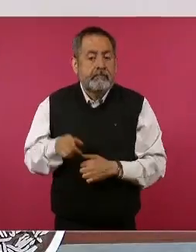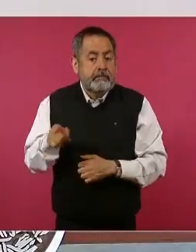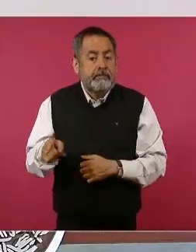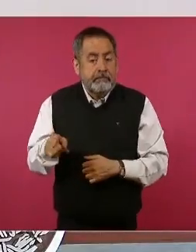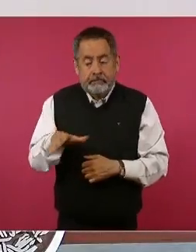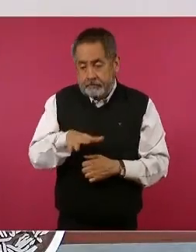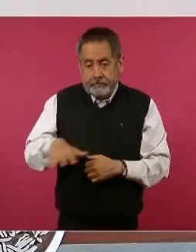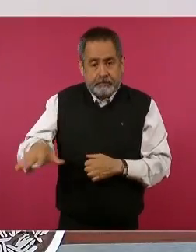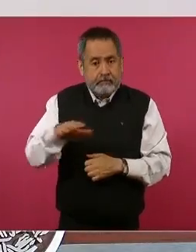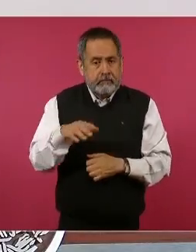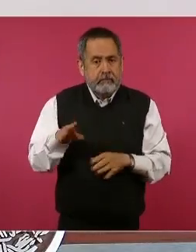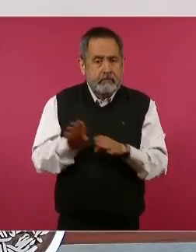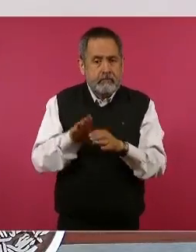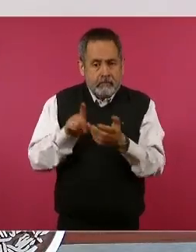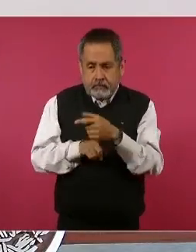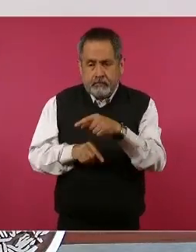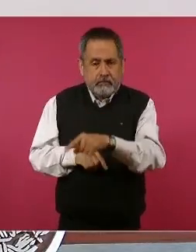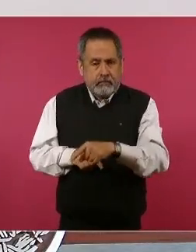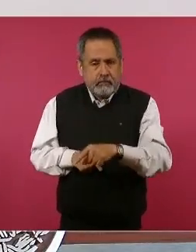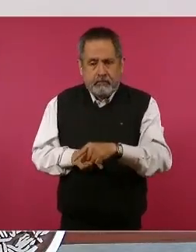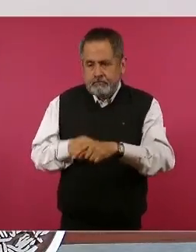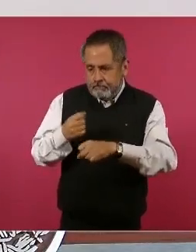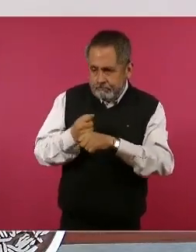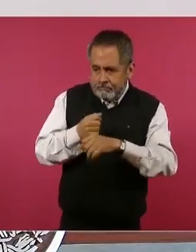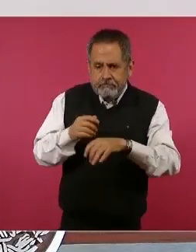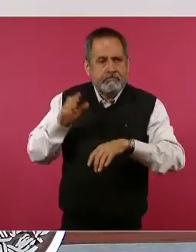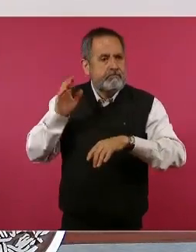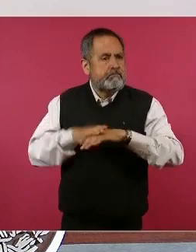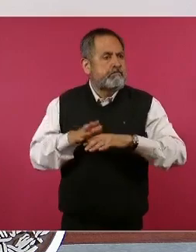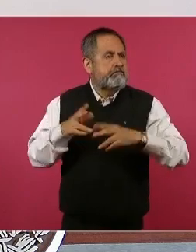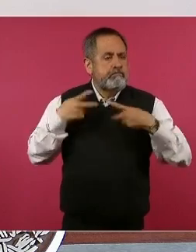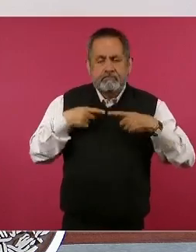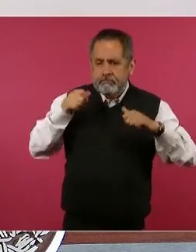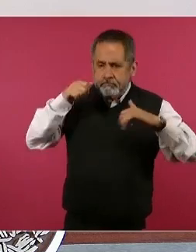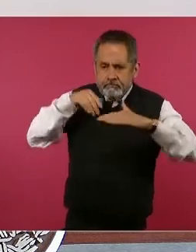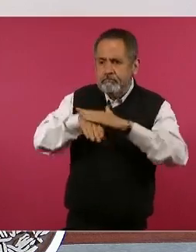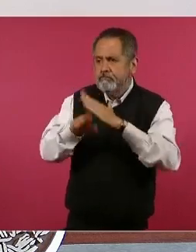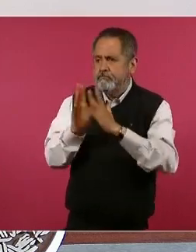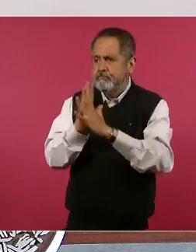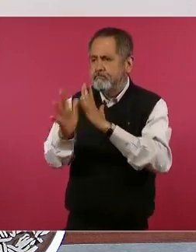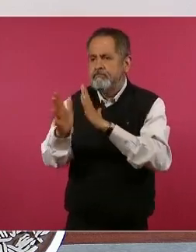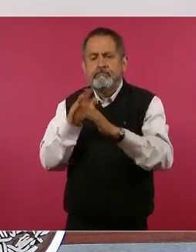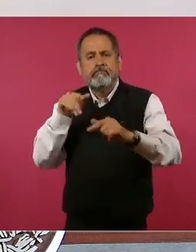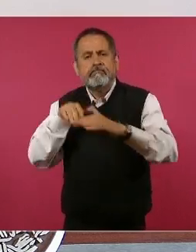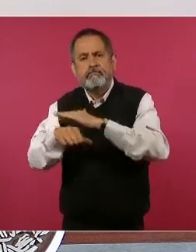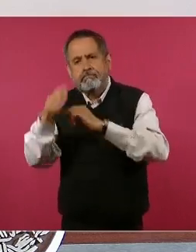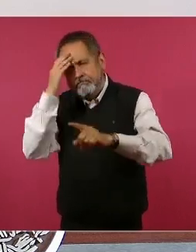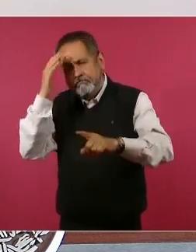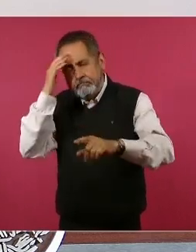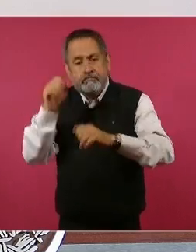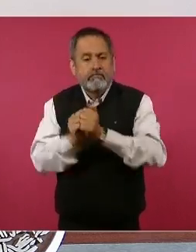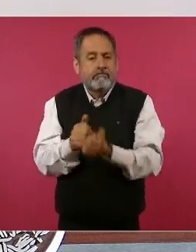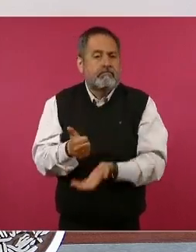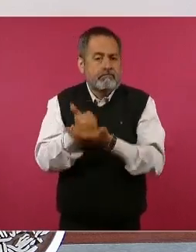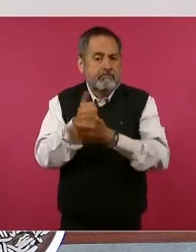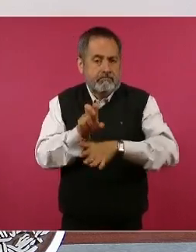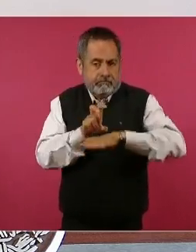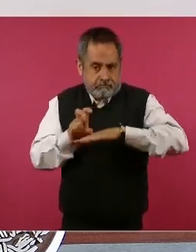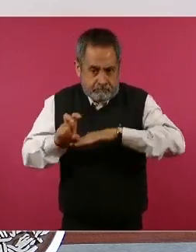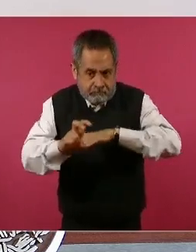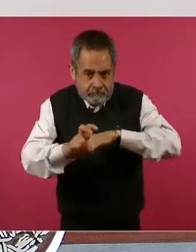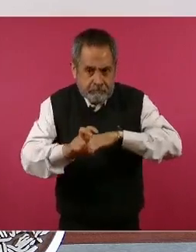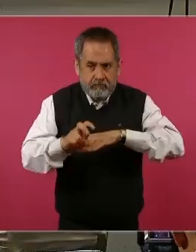tener un esquema de movilidad mucho más accesible a través del Tren Maya. Ahora